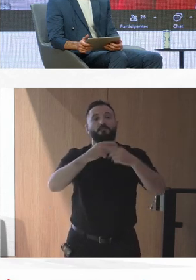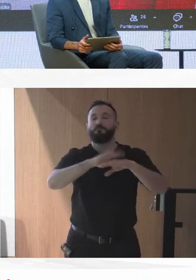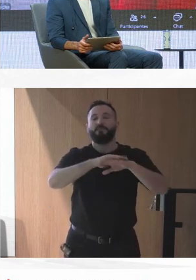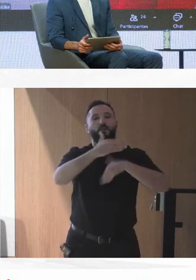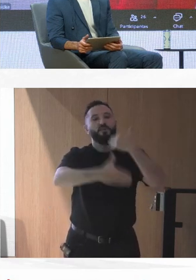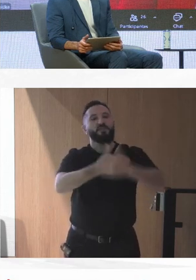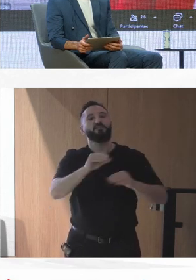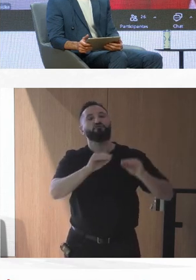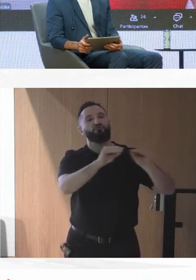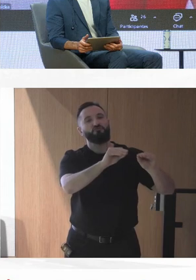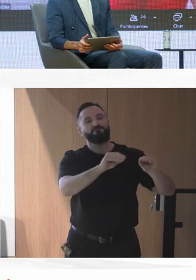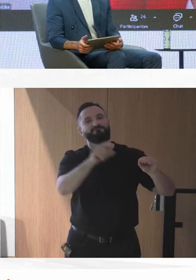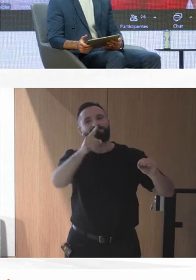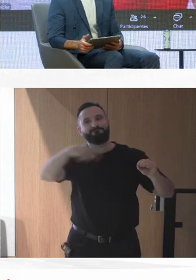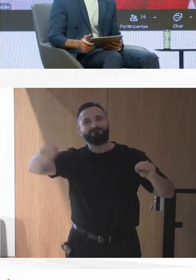sí.